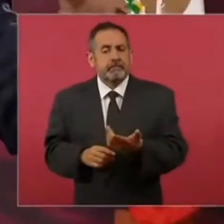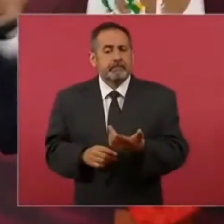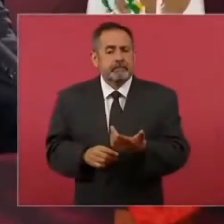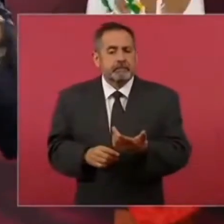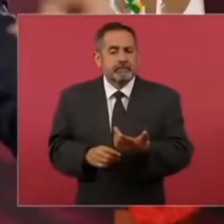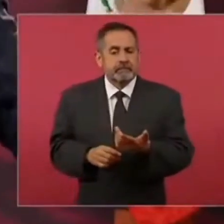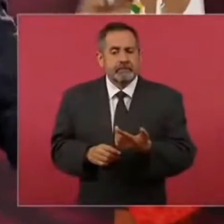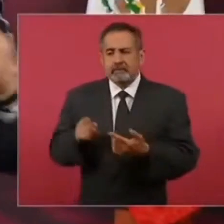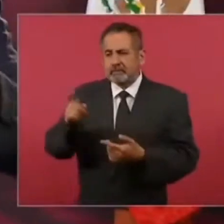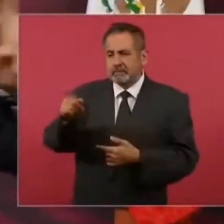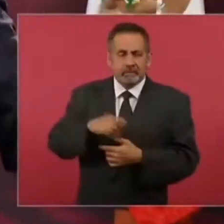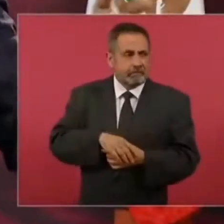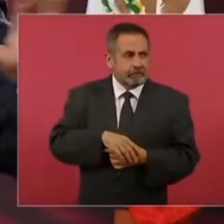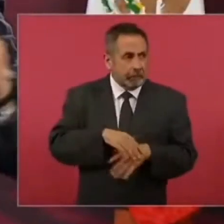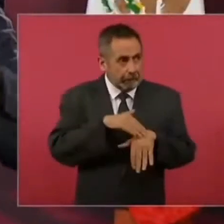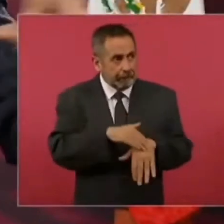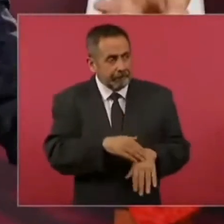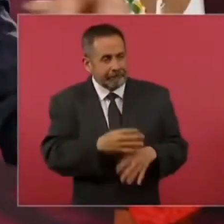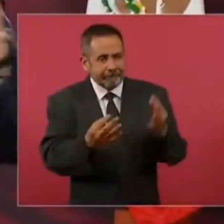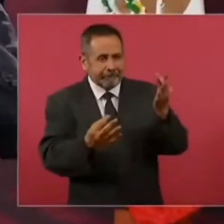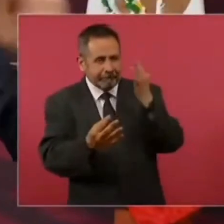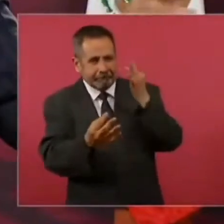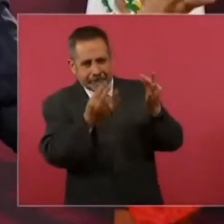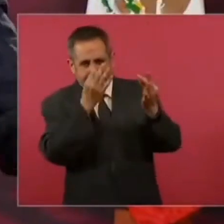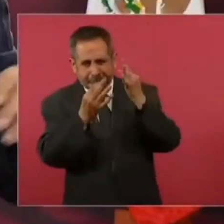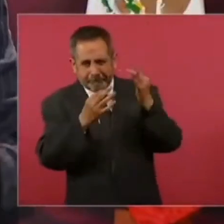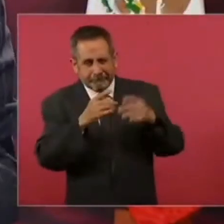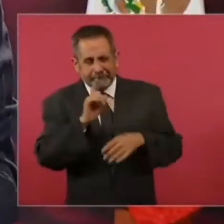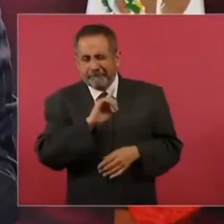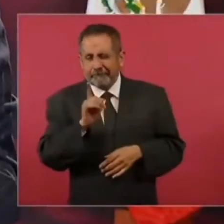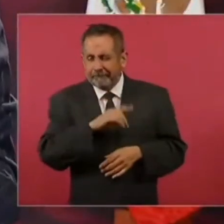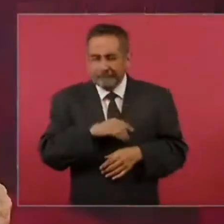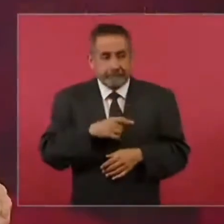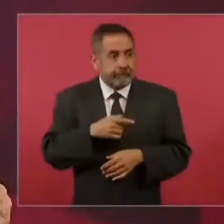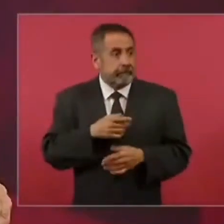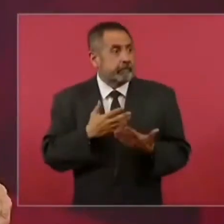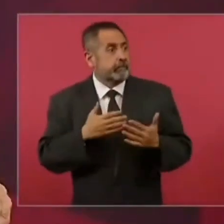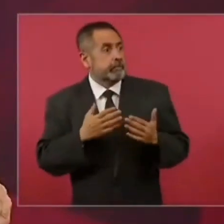no intoxicados por lo material,